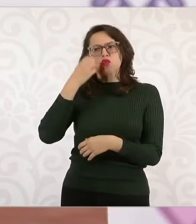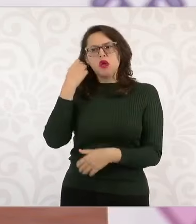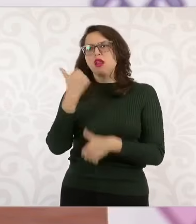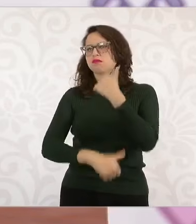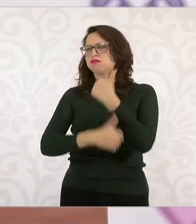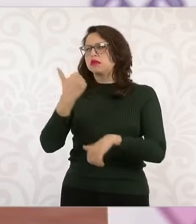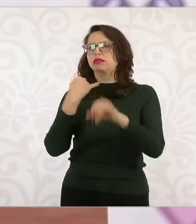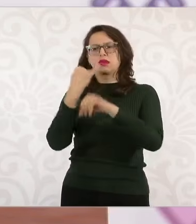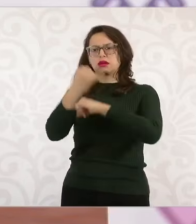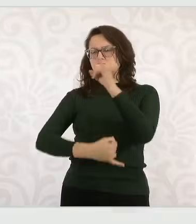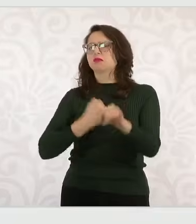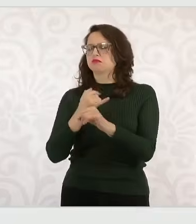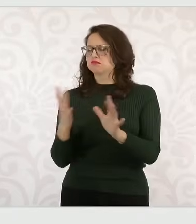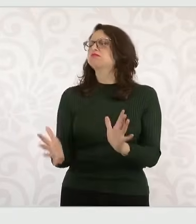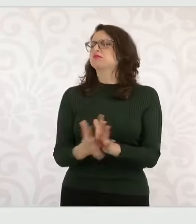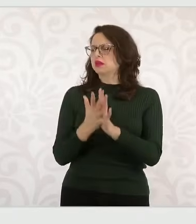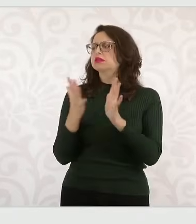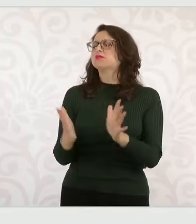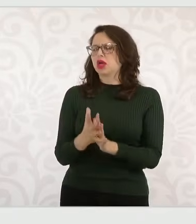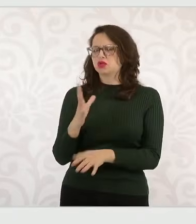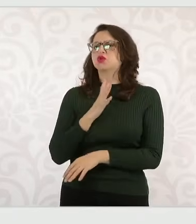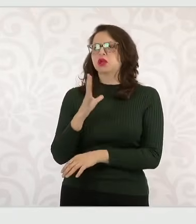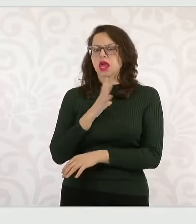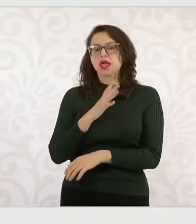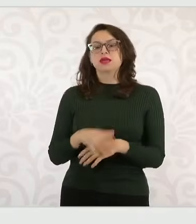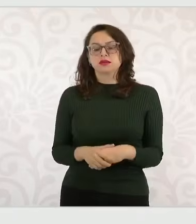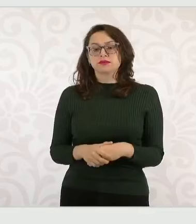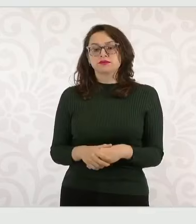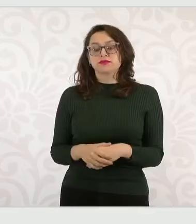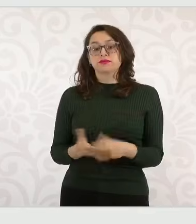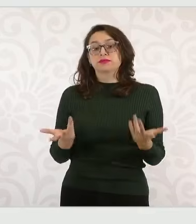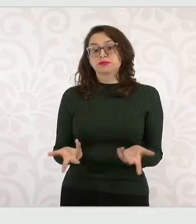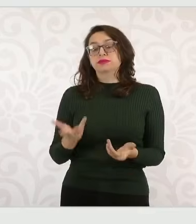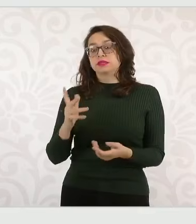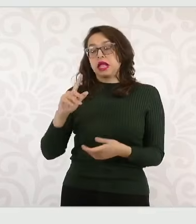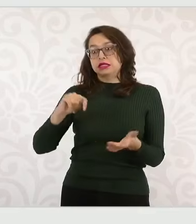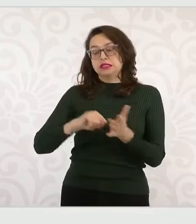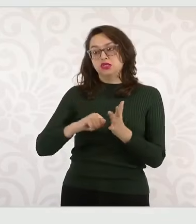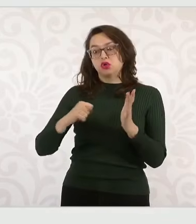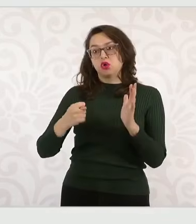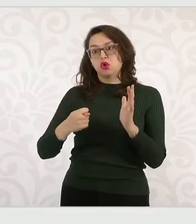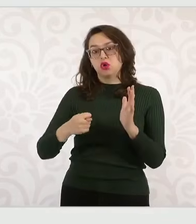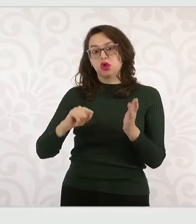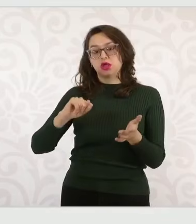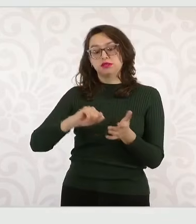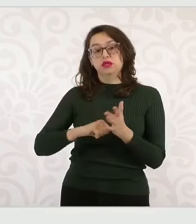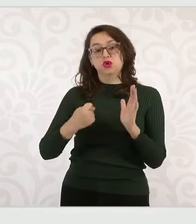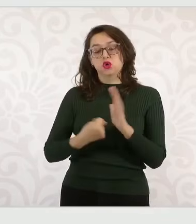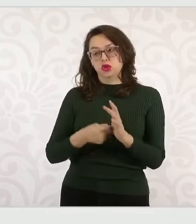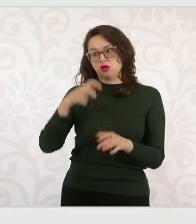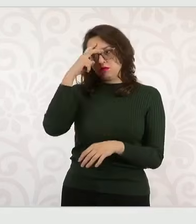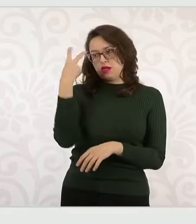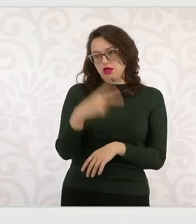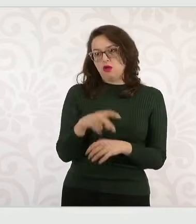internacionales. Igual los principalmente el Tecnológico Nacional de México, aunque también el Instituto